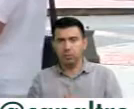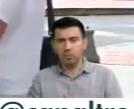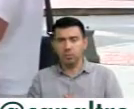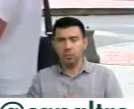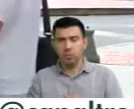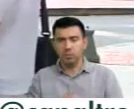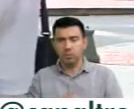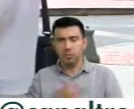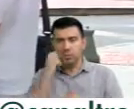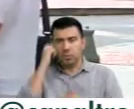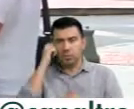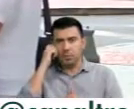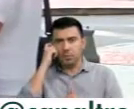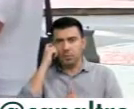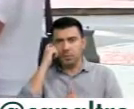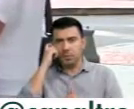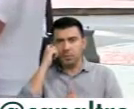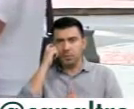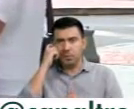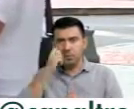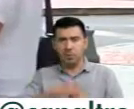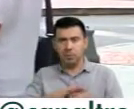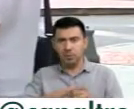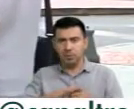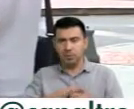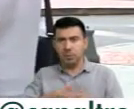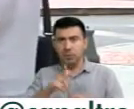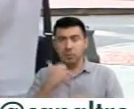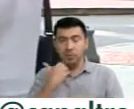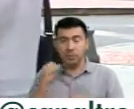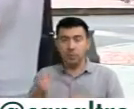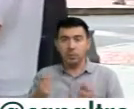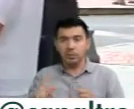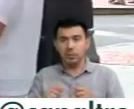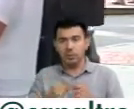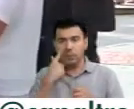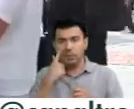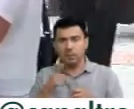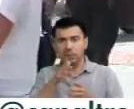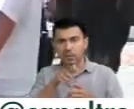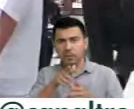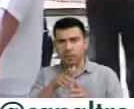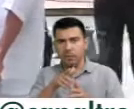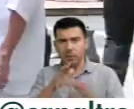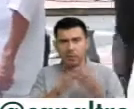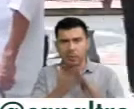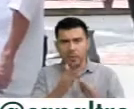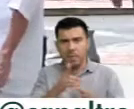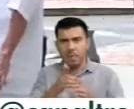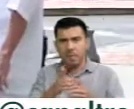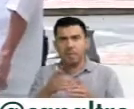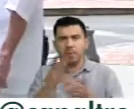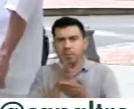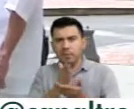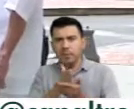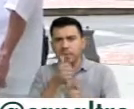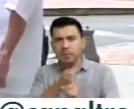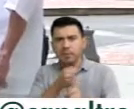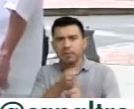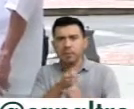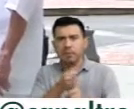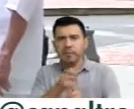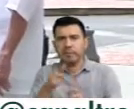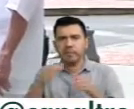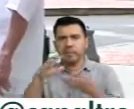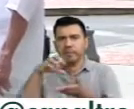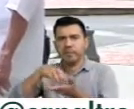de los aspectos que la Defensoría Regional Ocaña ha puesto de presente es la preocupación de las comunidades por los continuos hostigamientos de que han sido objeto las estaciones de policía en municipios